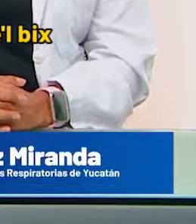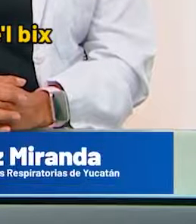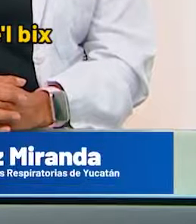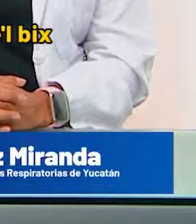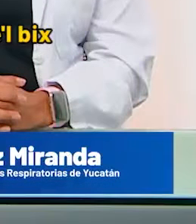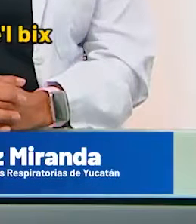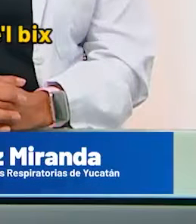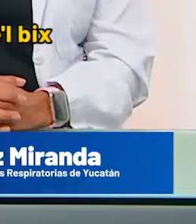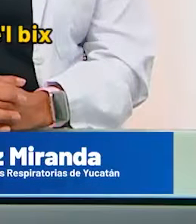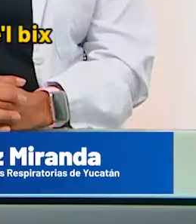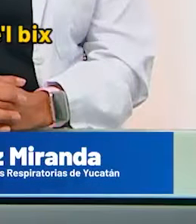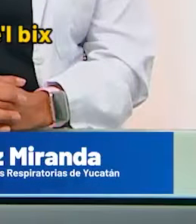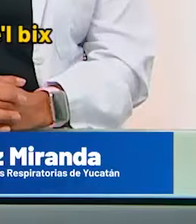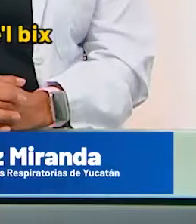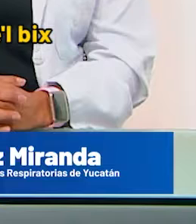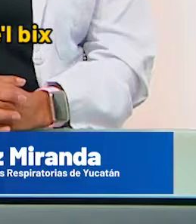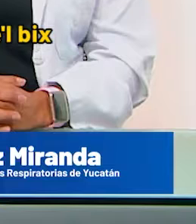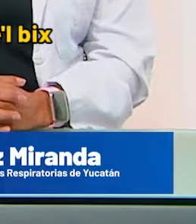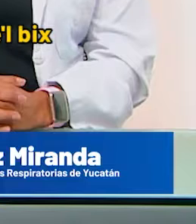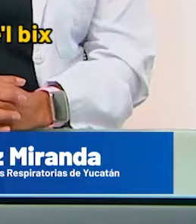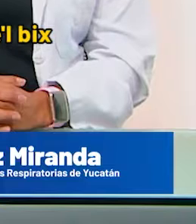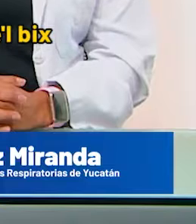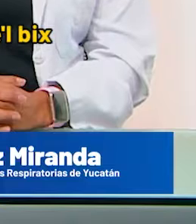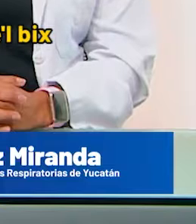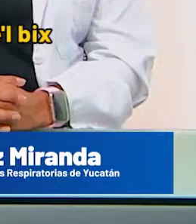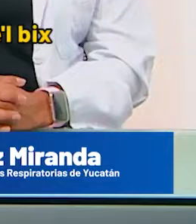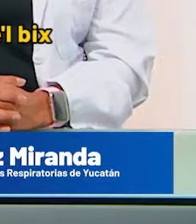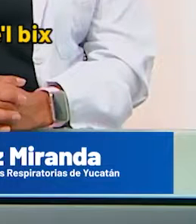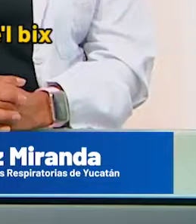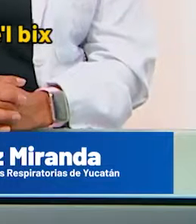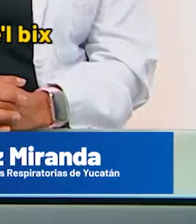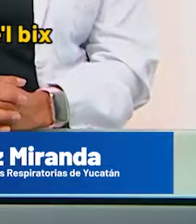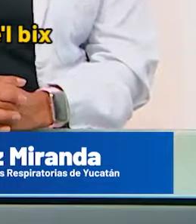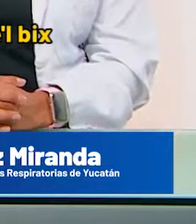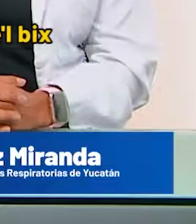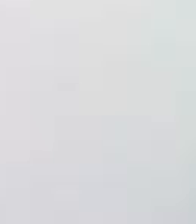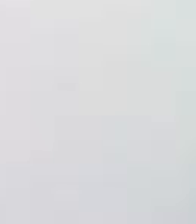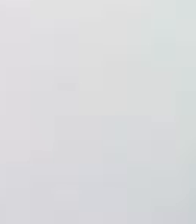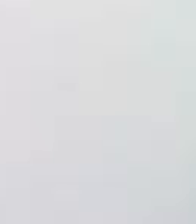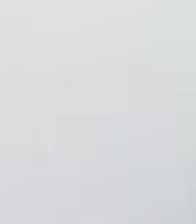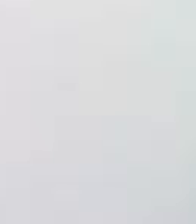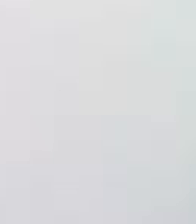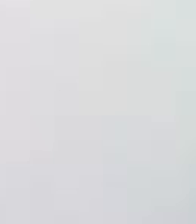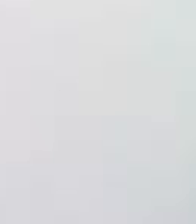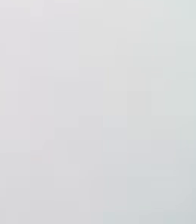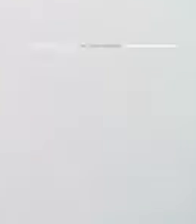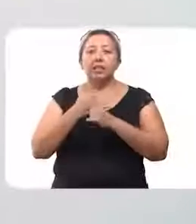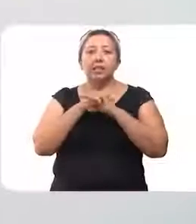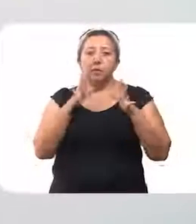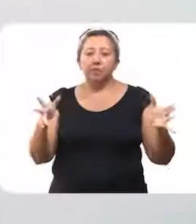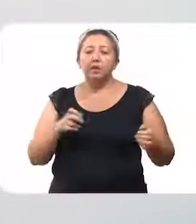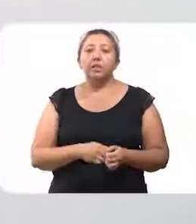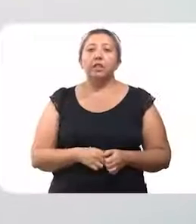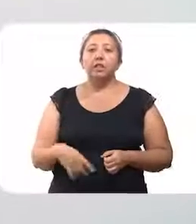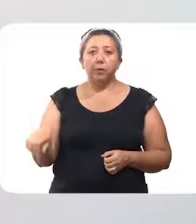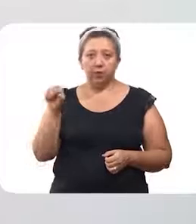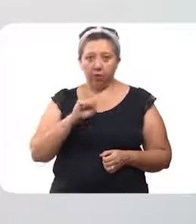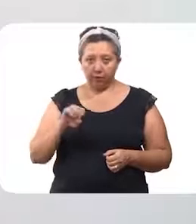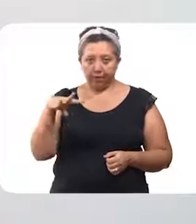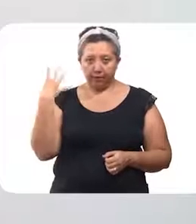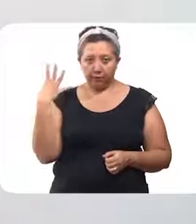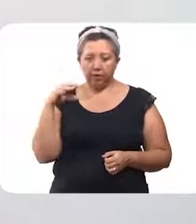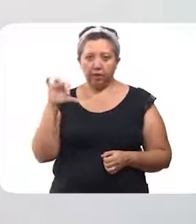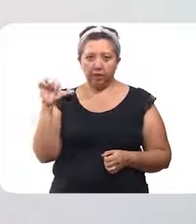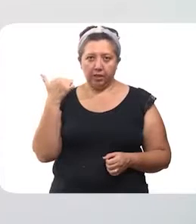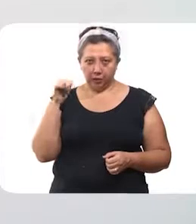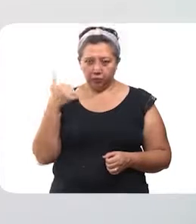Buenas tardes. Nos permitimos dar el informe diario relacionado con el COVID-19. Adelante, doctora. Gracias, doctora. Buenas tardes. Este es el parte médico de este sábado